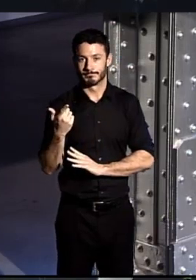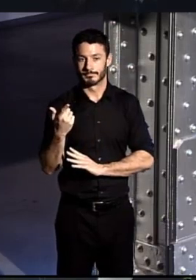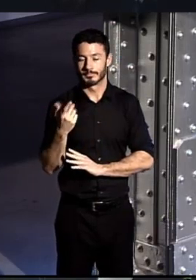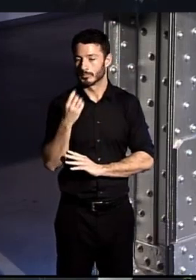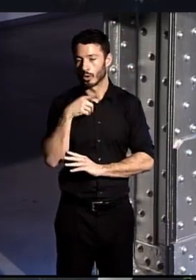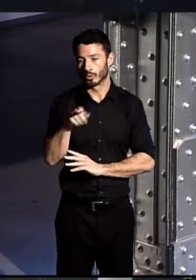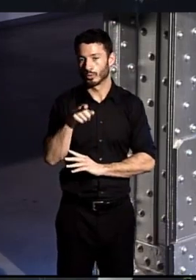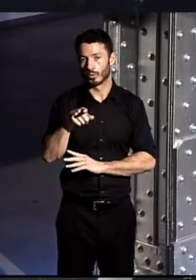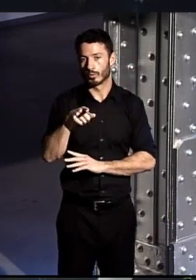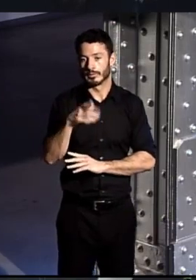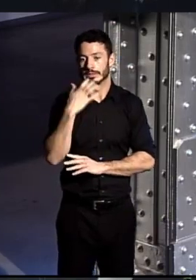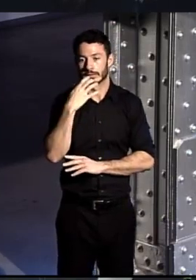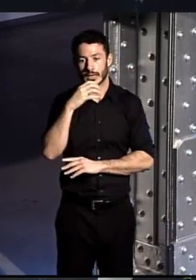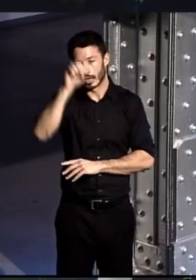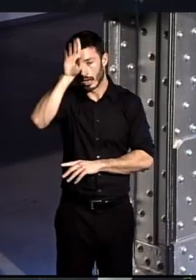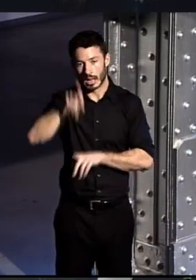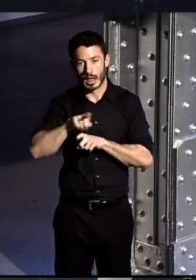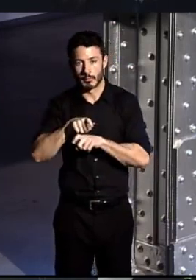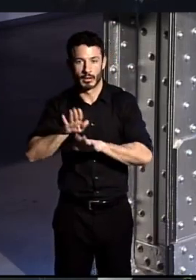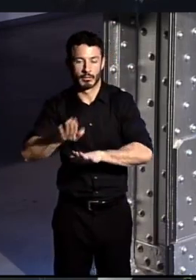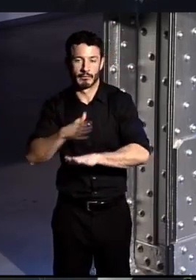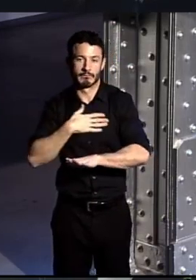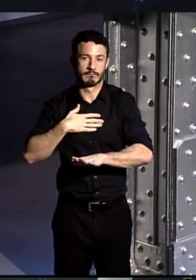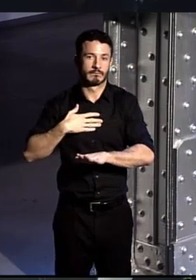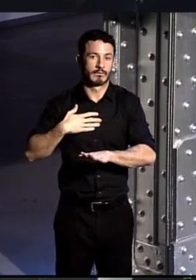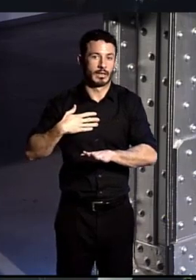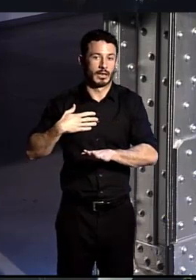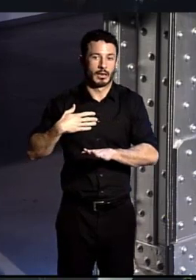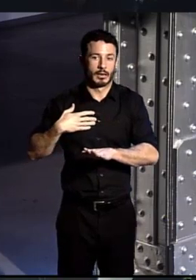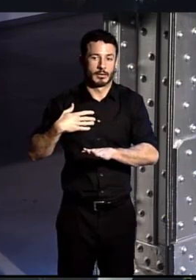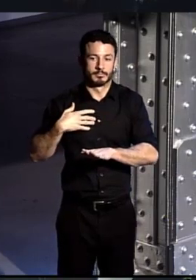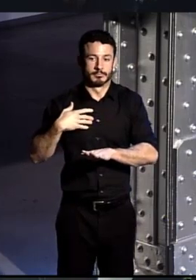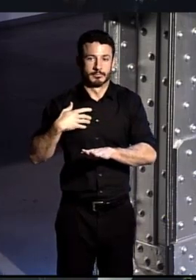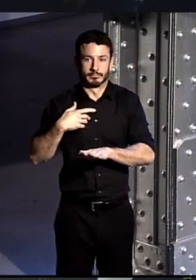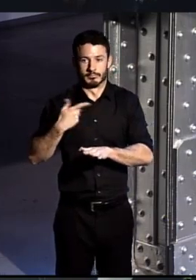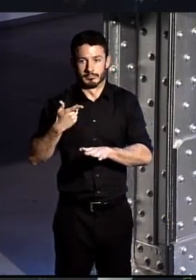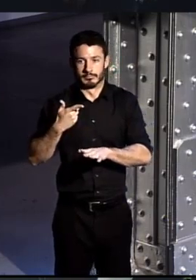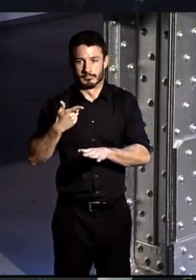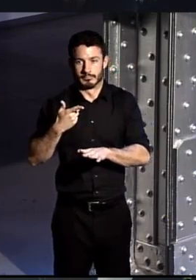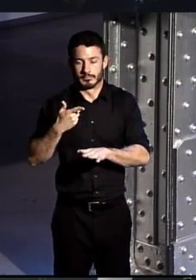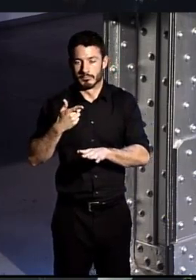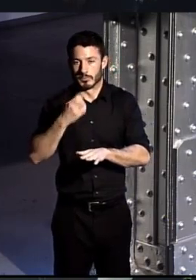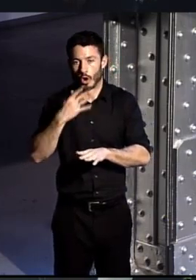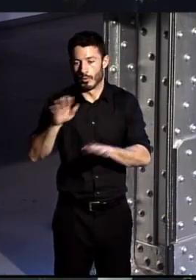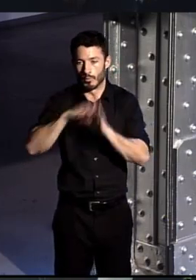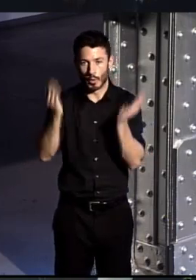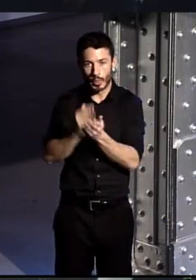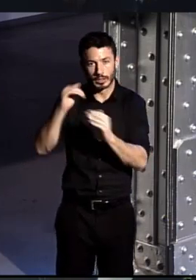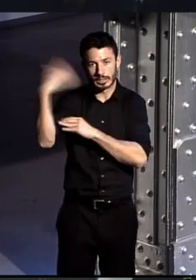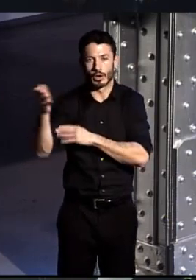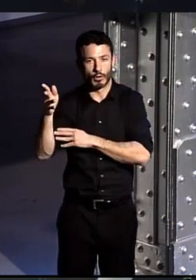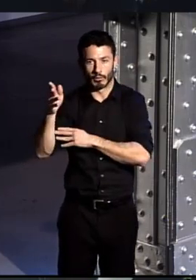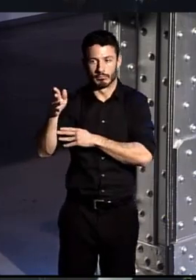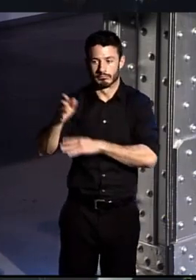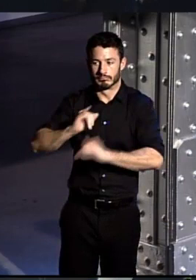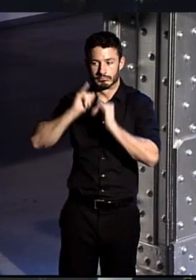ella decida quedarse ahí en la mina con él hasta que no haya visto el mundo exterior. La saca al mundo exterior en un amanecer.